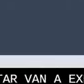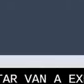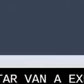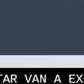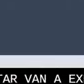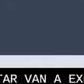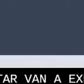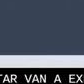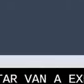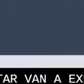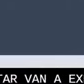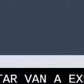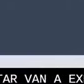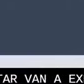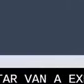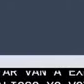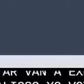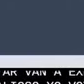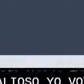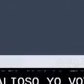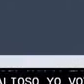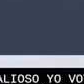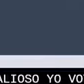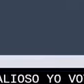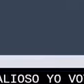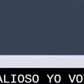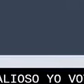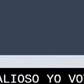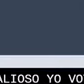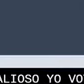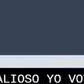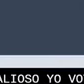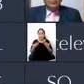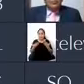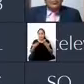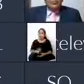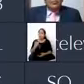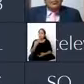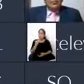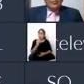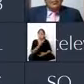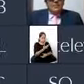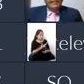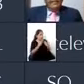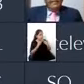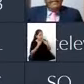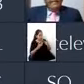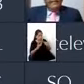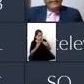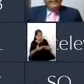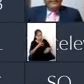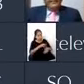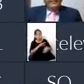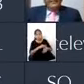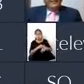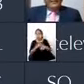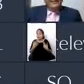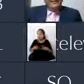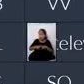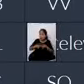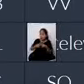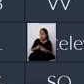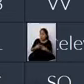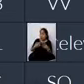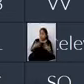Bienvenidos y muchísimas gracias. Muchas gracias a usted, doctor Víctor Hugo, y vamos de frente al grano y tenemos a un